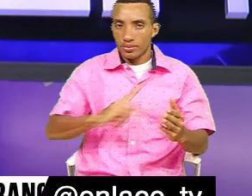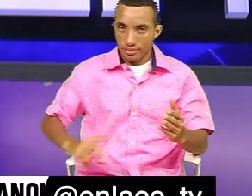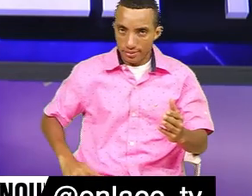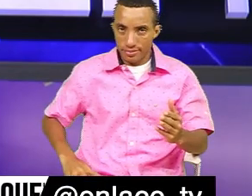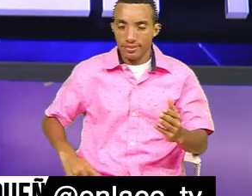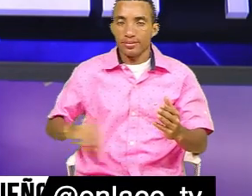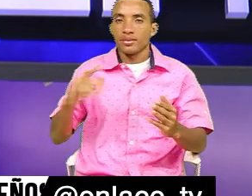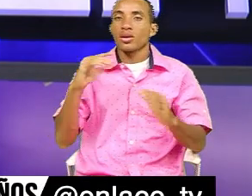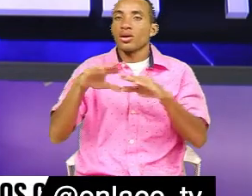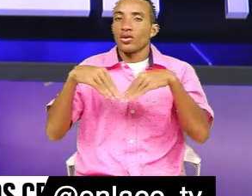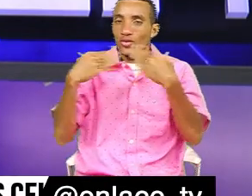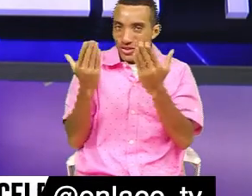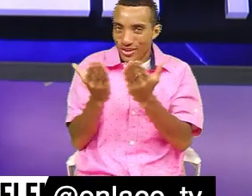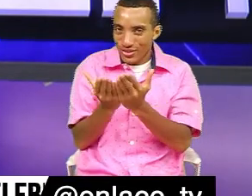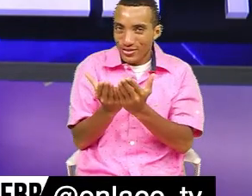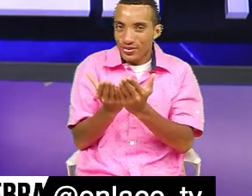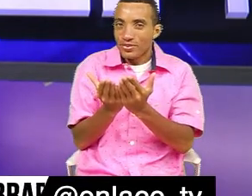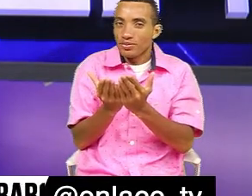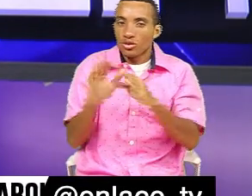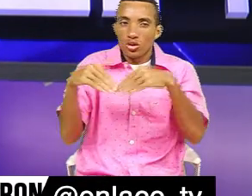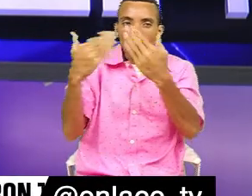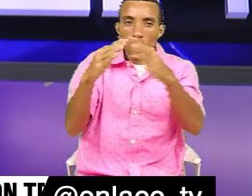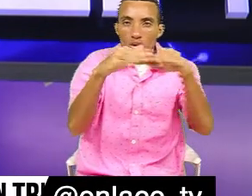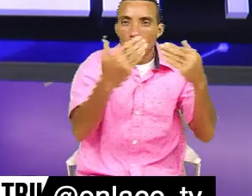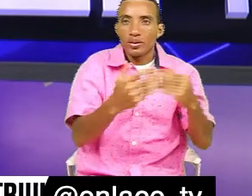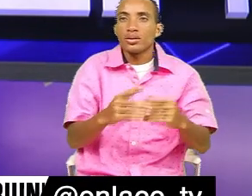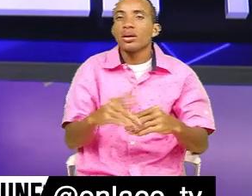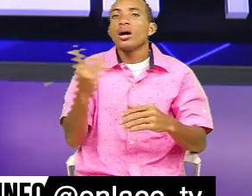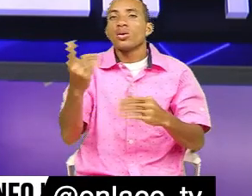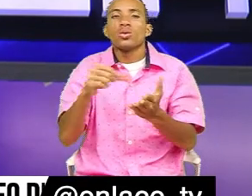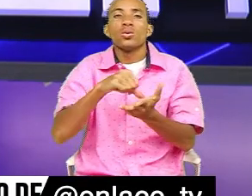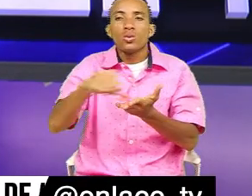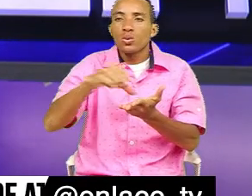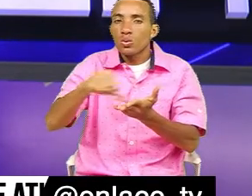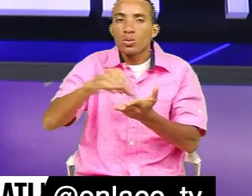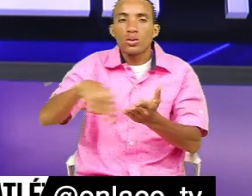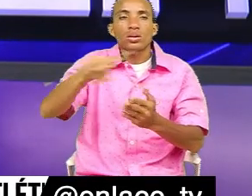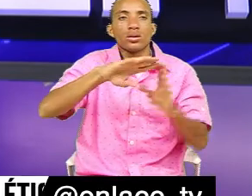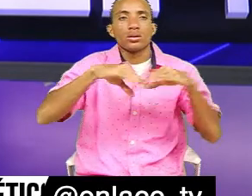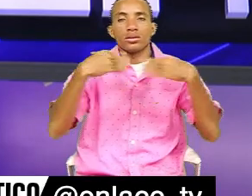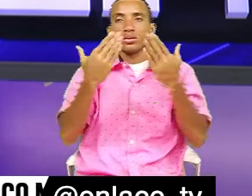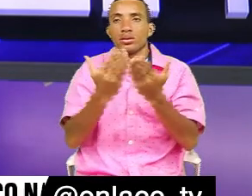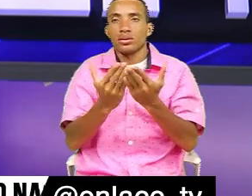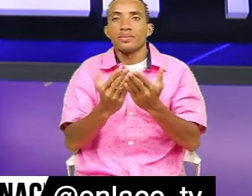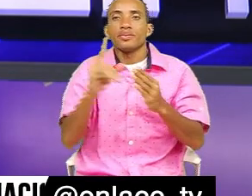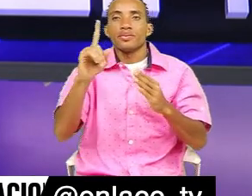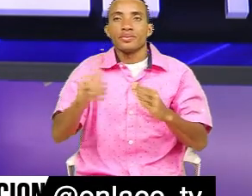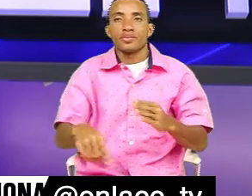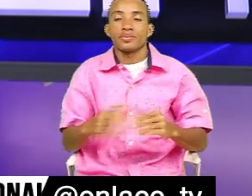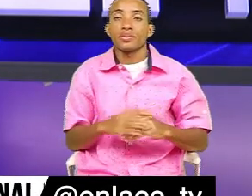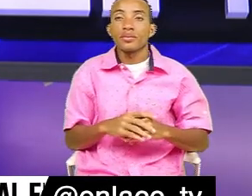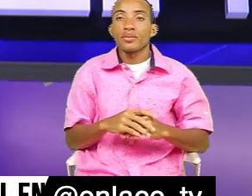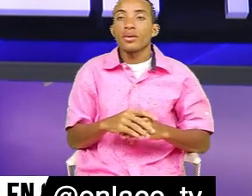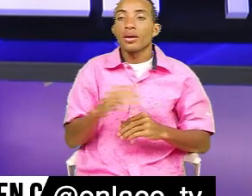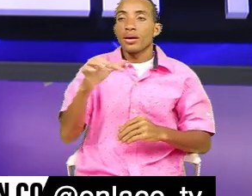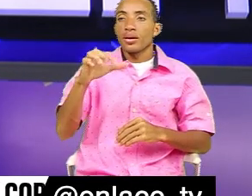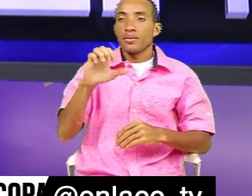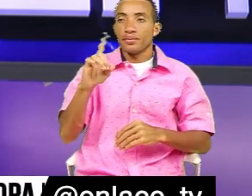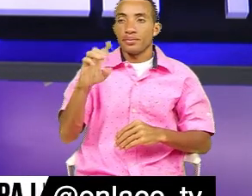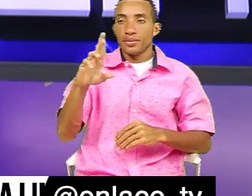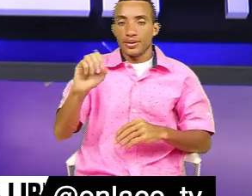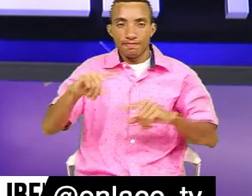funcionamiento de los colegios oficiales. El mandatario pide cuentas de los gastos de las instituciones educativas. Nuestro director de noticias, Pedro Cedeberiche, nos tiene